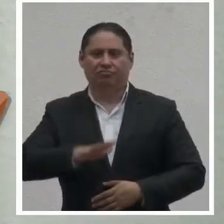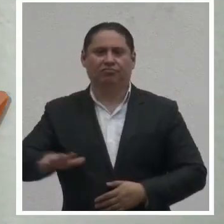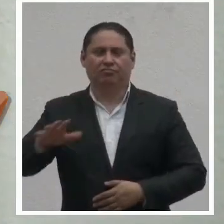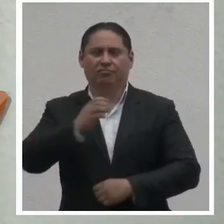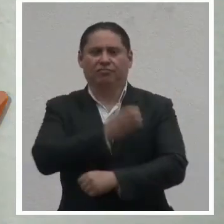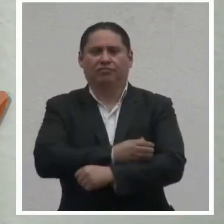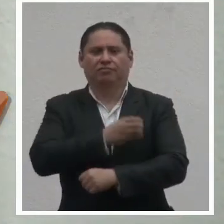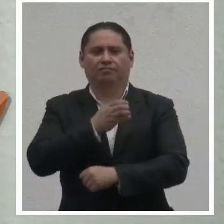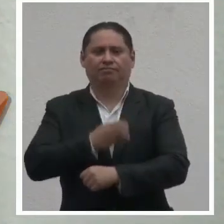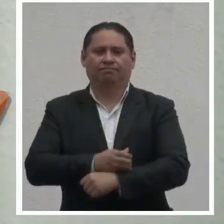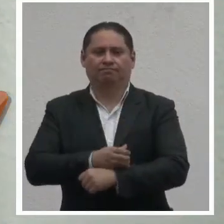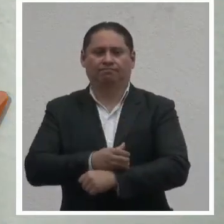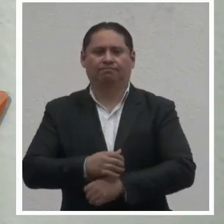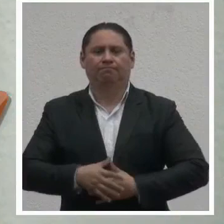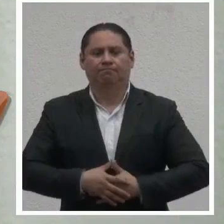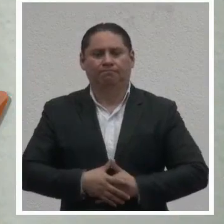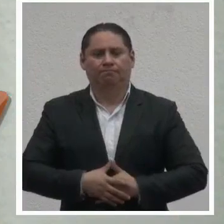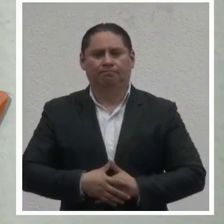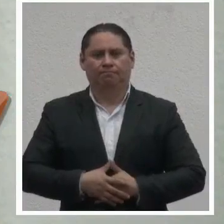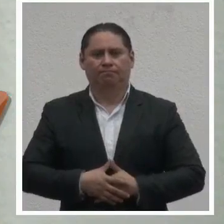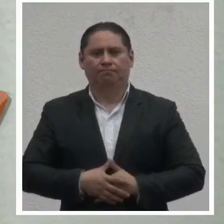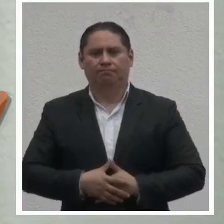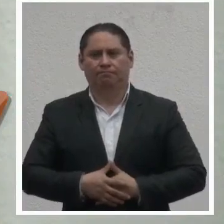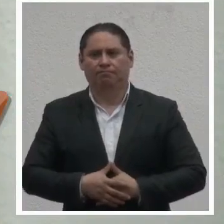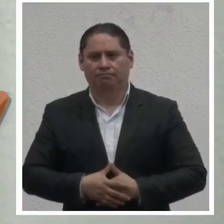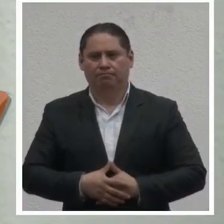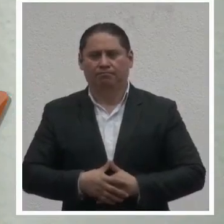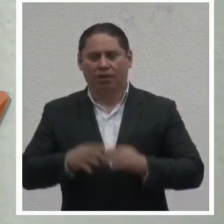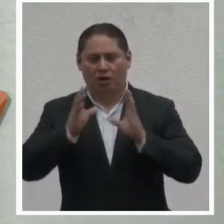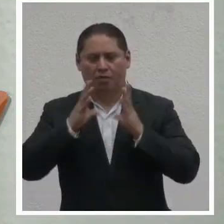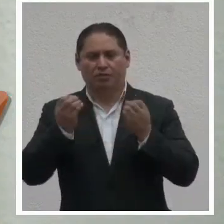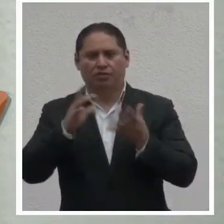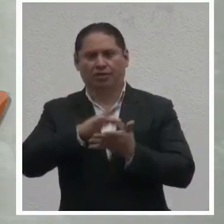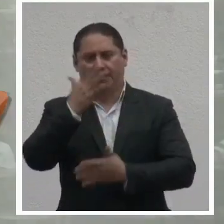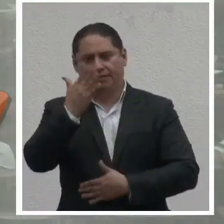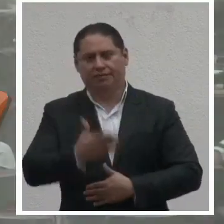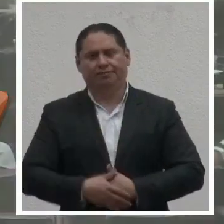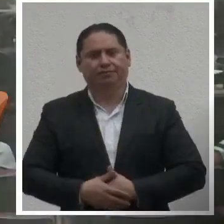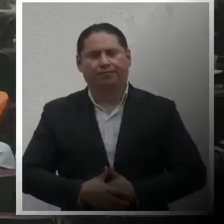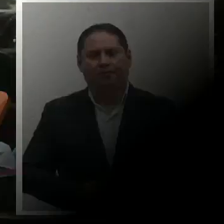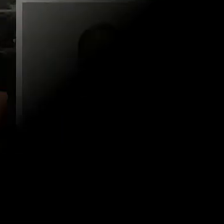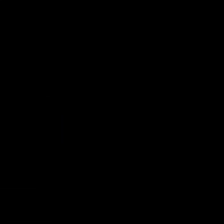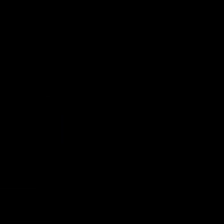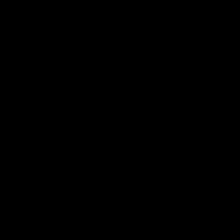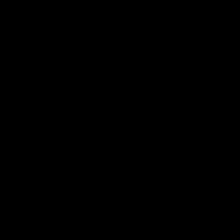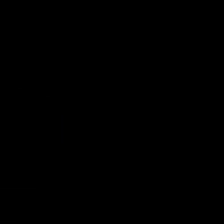compañeras diputadas y diputados en este Congreso. Es cuanto, Presidenta. Muchas gracias.